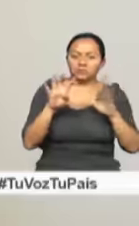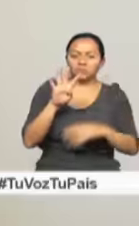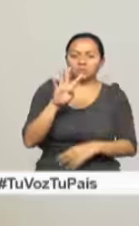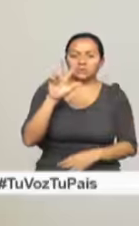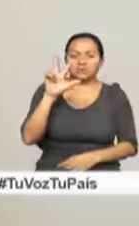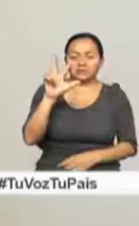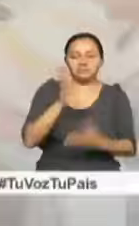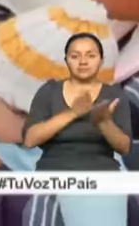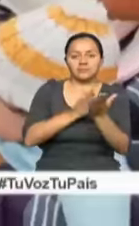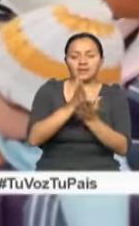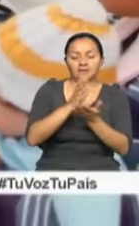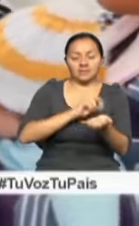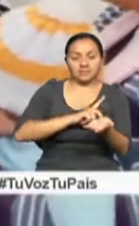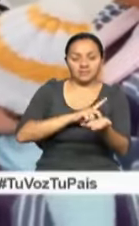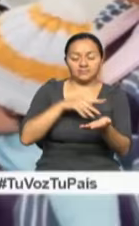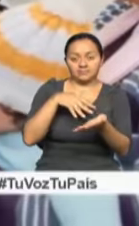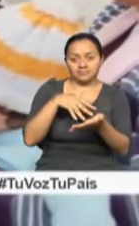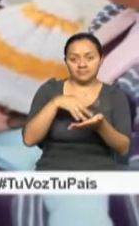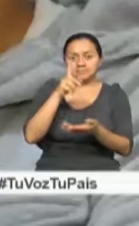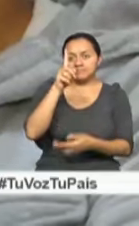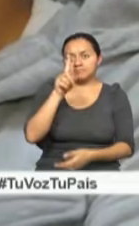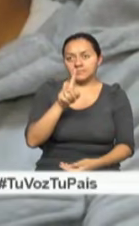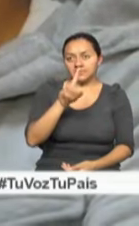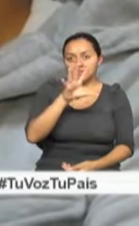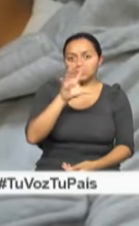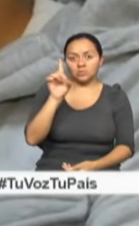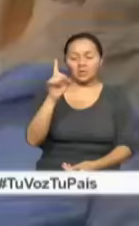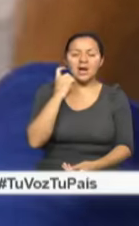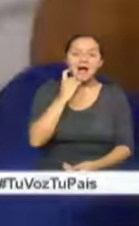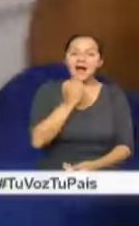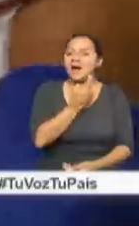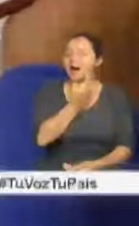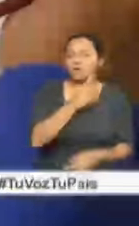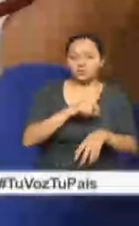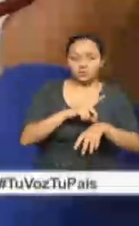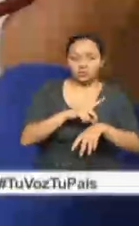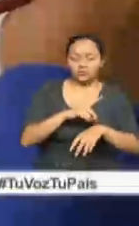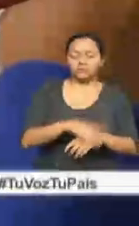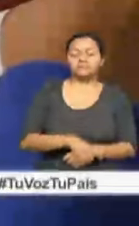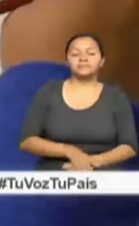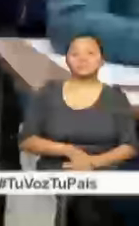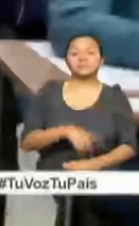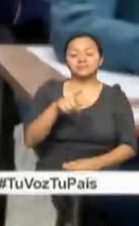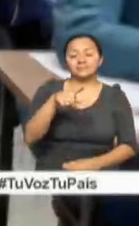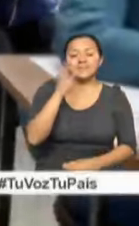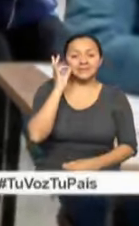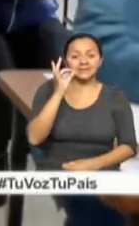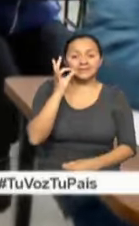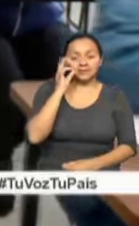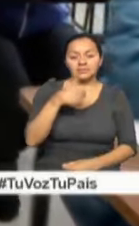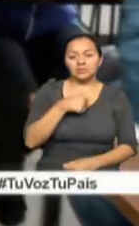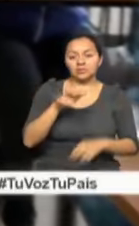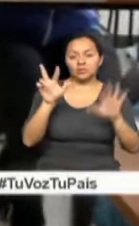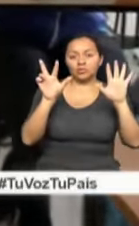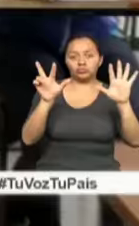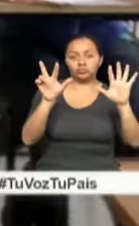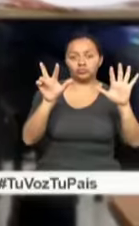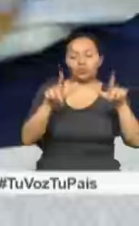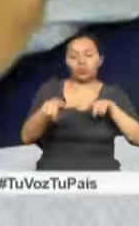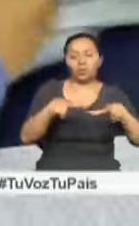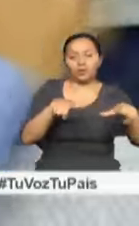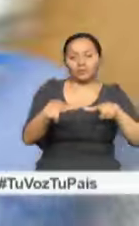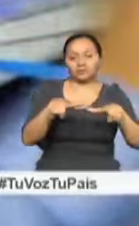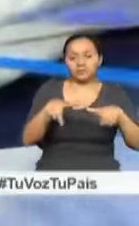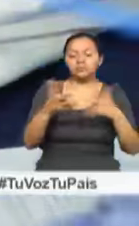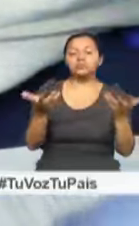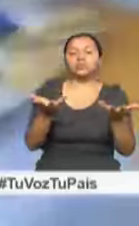de medicina y 1.051 a la carrera de odontología. El examen se aplicará en 8 centros académicos